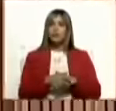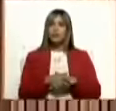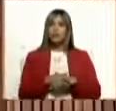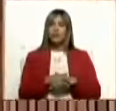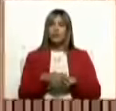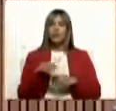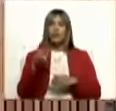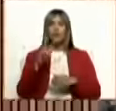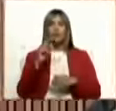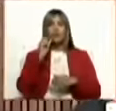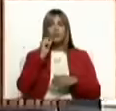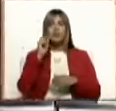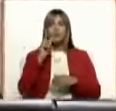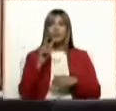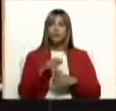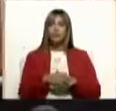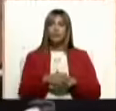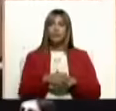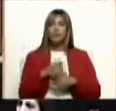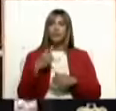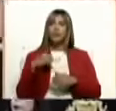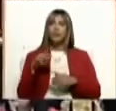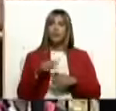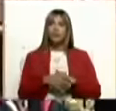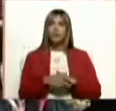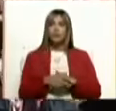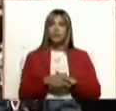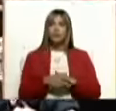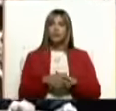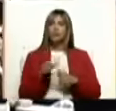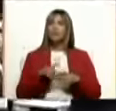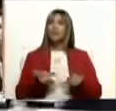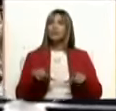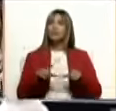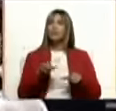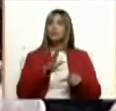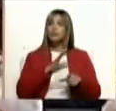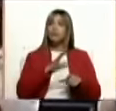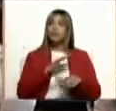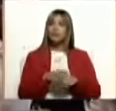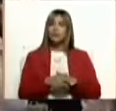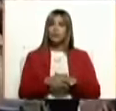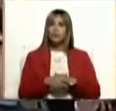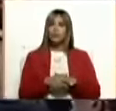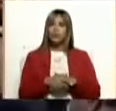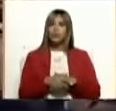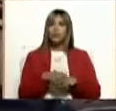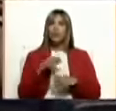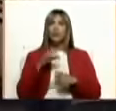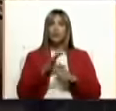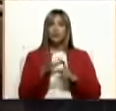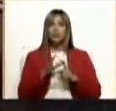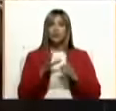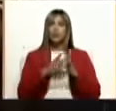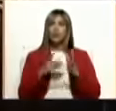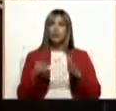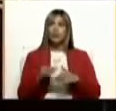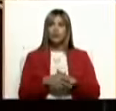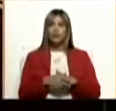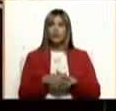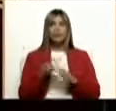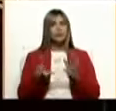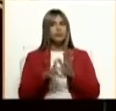las venezolanas y los venezolanos tenemos a un territorio que nos pertenece por historia, por tradición, por derecho, por